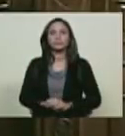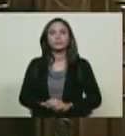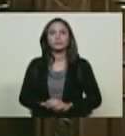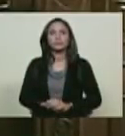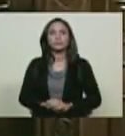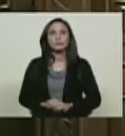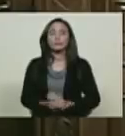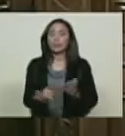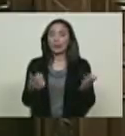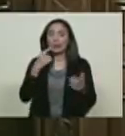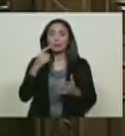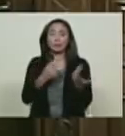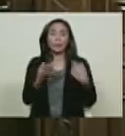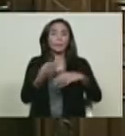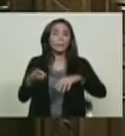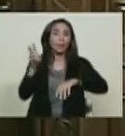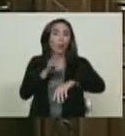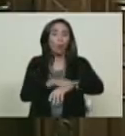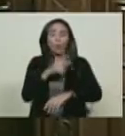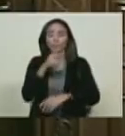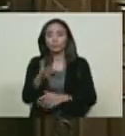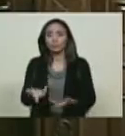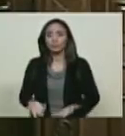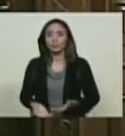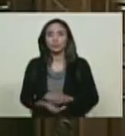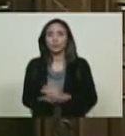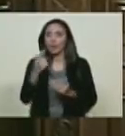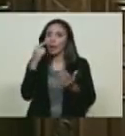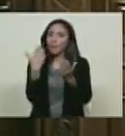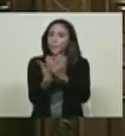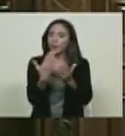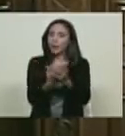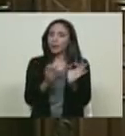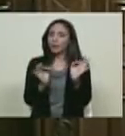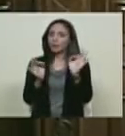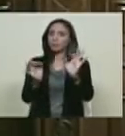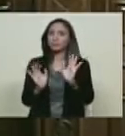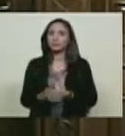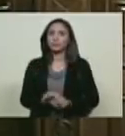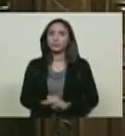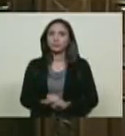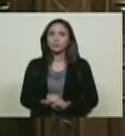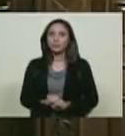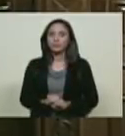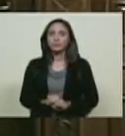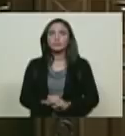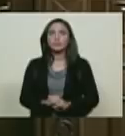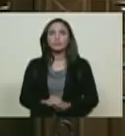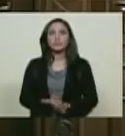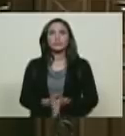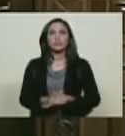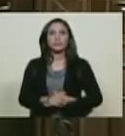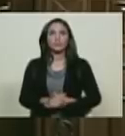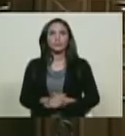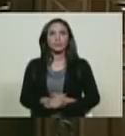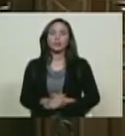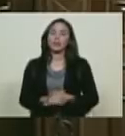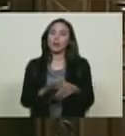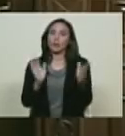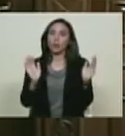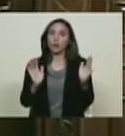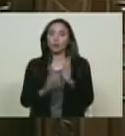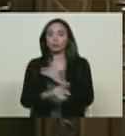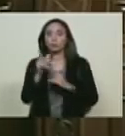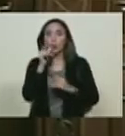Es muy grave que aparezca precisamente como nuevo elemento y que uno de los terroristas